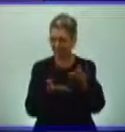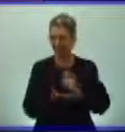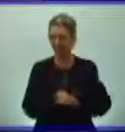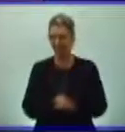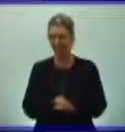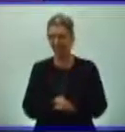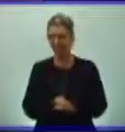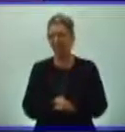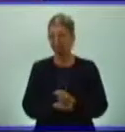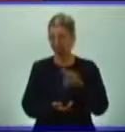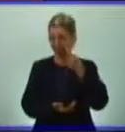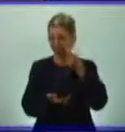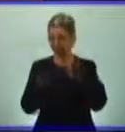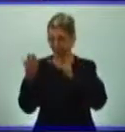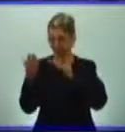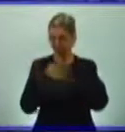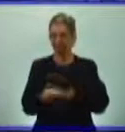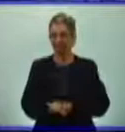Veamos.